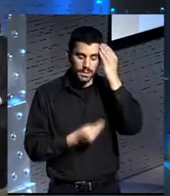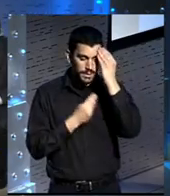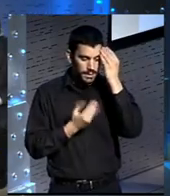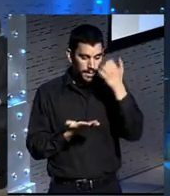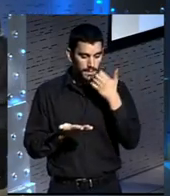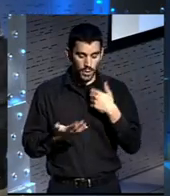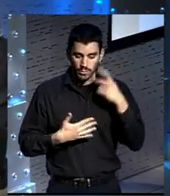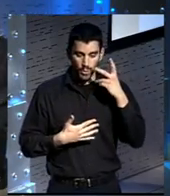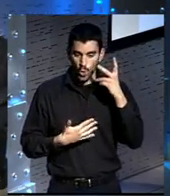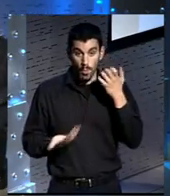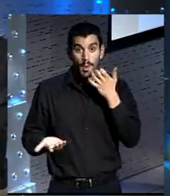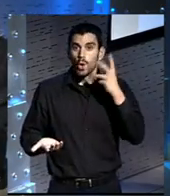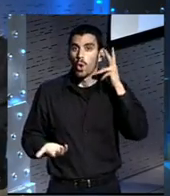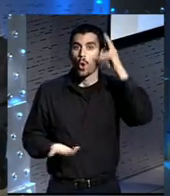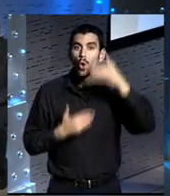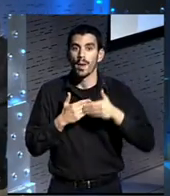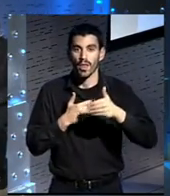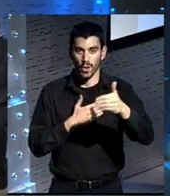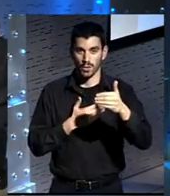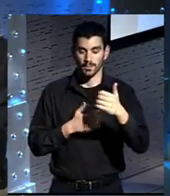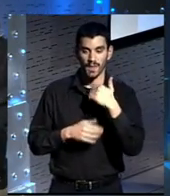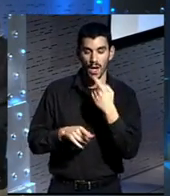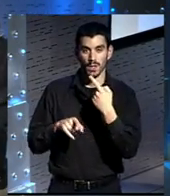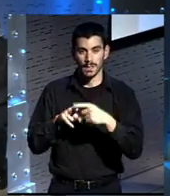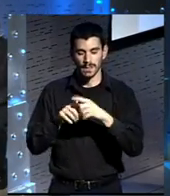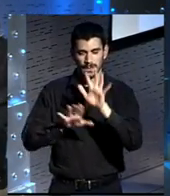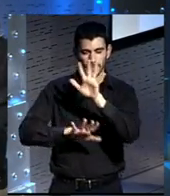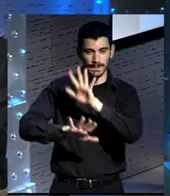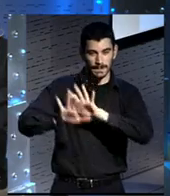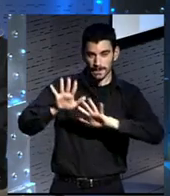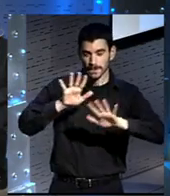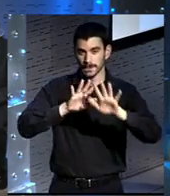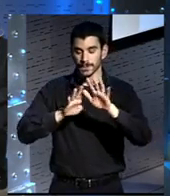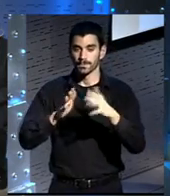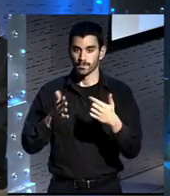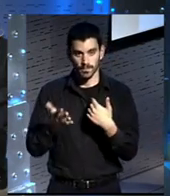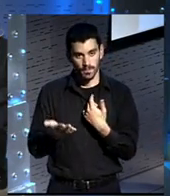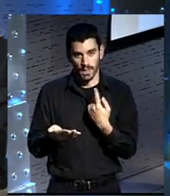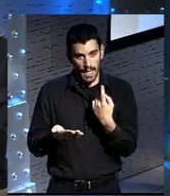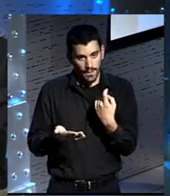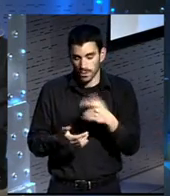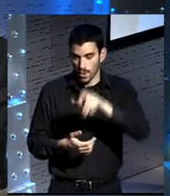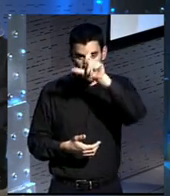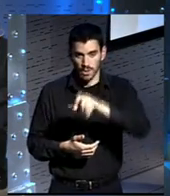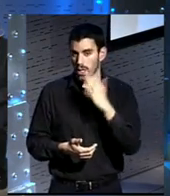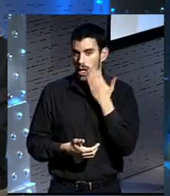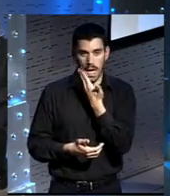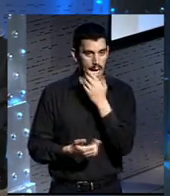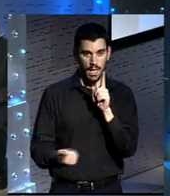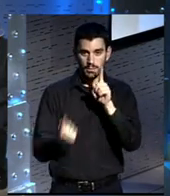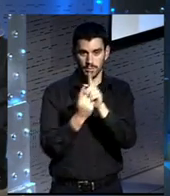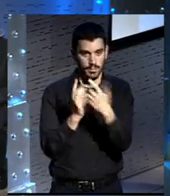su futuro, y a lo mejor hay un producto un poco más complejo, en cuyo caso pues efectivamente querrá la interacción de una